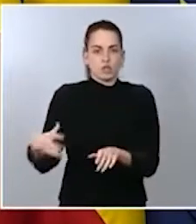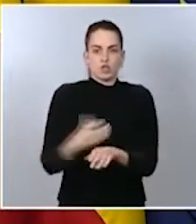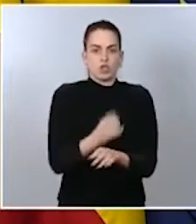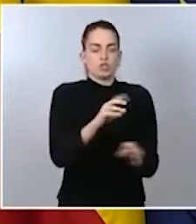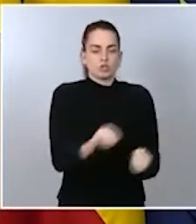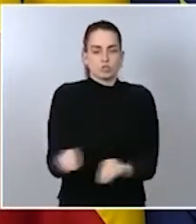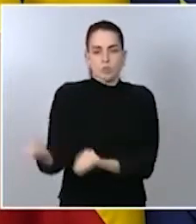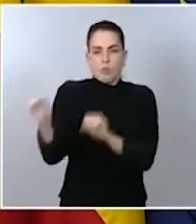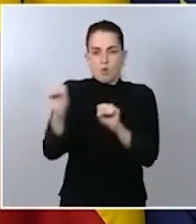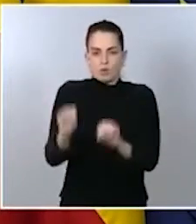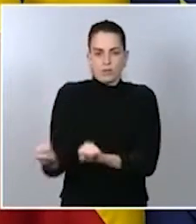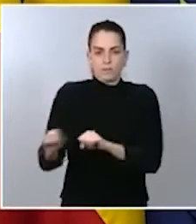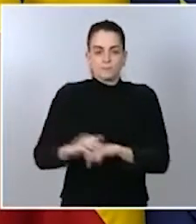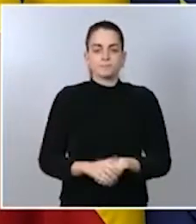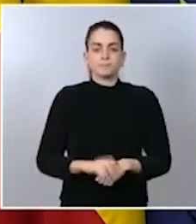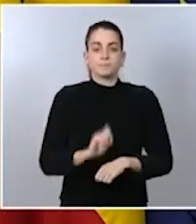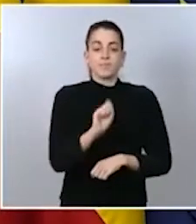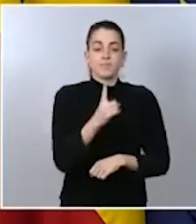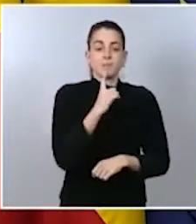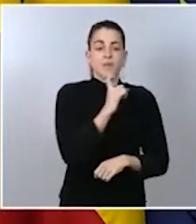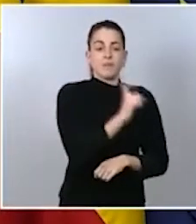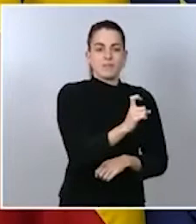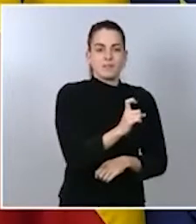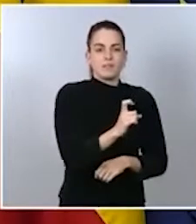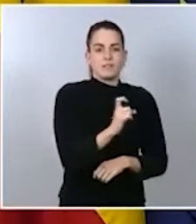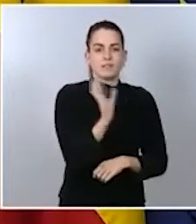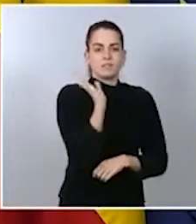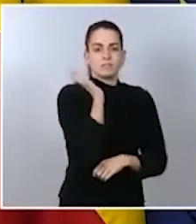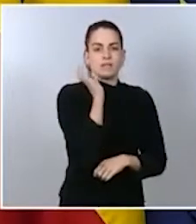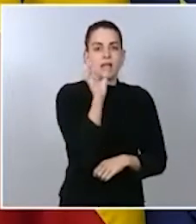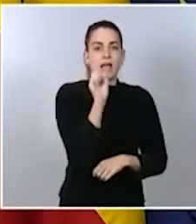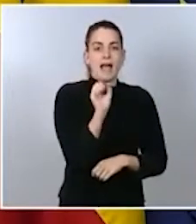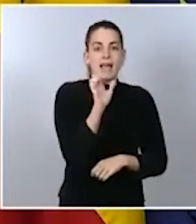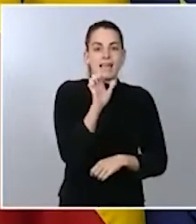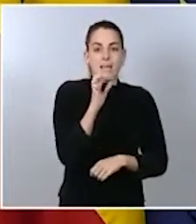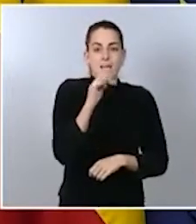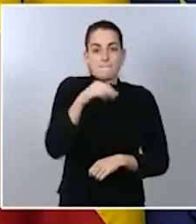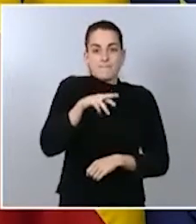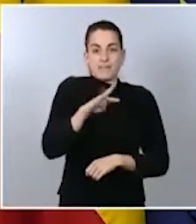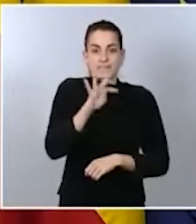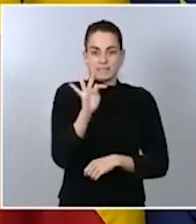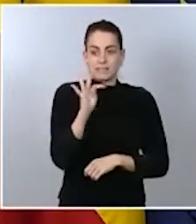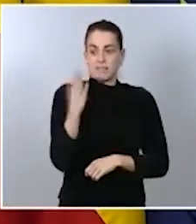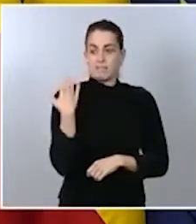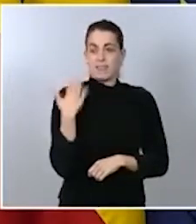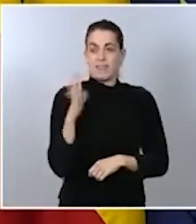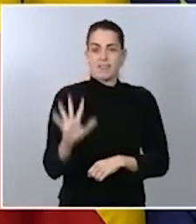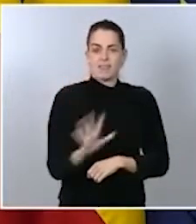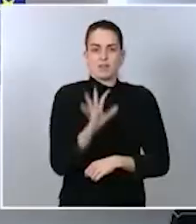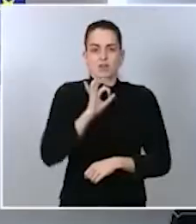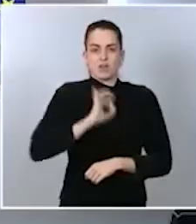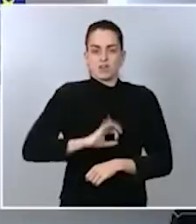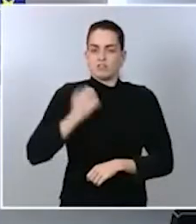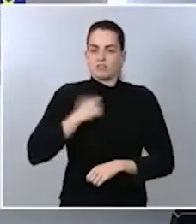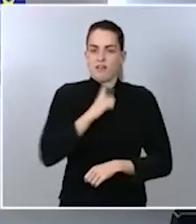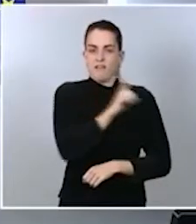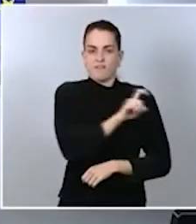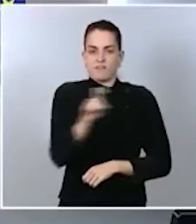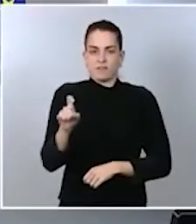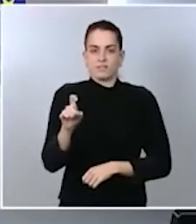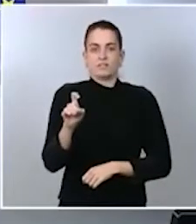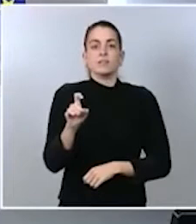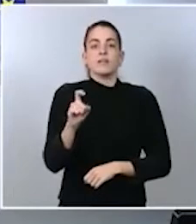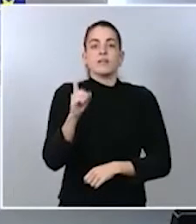del primer aviso de la agencia estatal de metereología el pasado 5 de enero desde la dirección general de protección